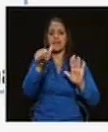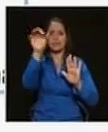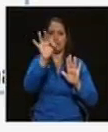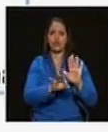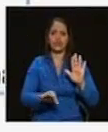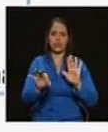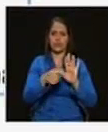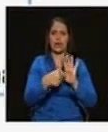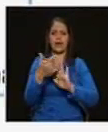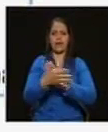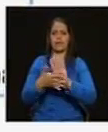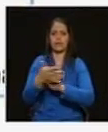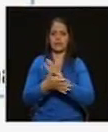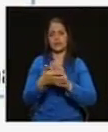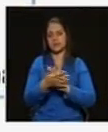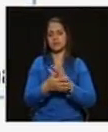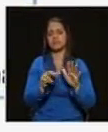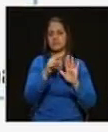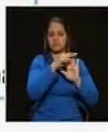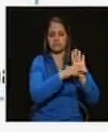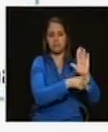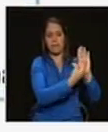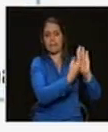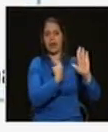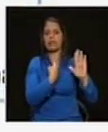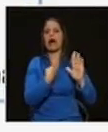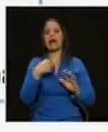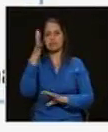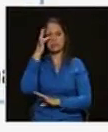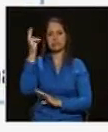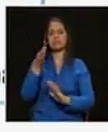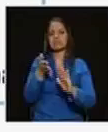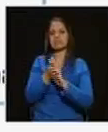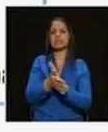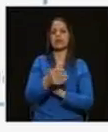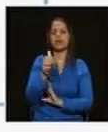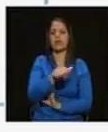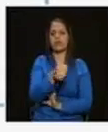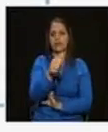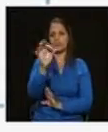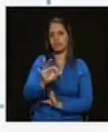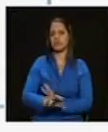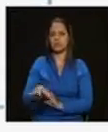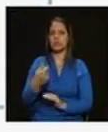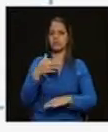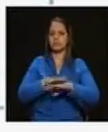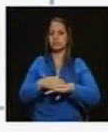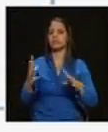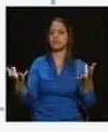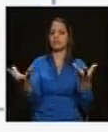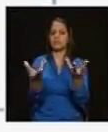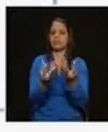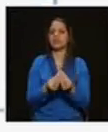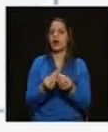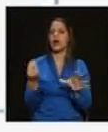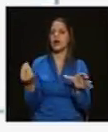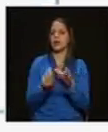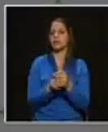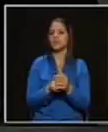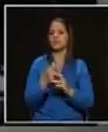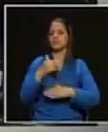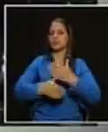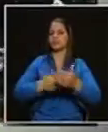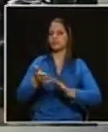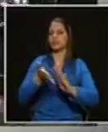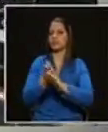programación con lengua de señas. Teleantioquia está dando cumplimiento a esta normativa y también está incluyendo a estas personas para que puedan ver nuestros